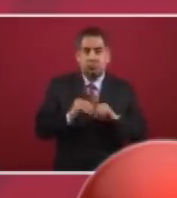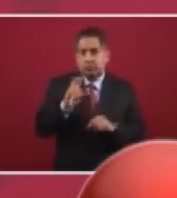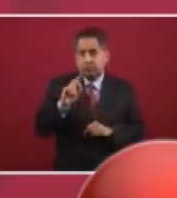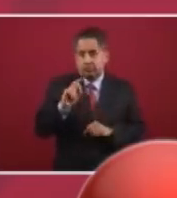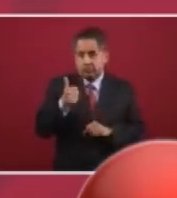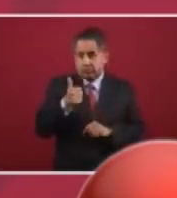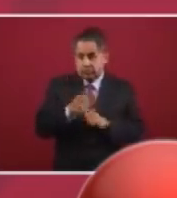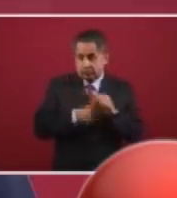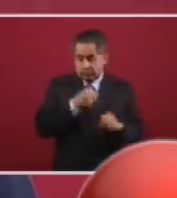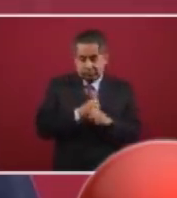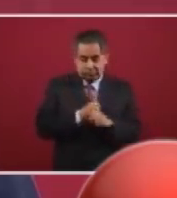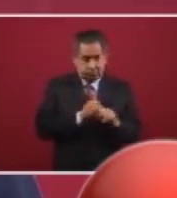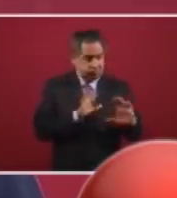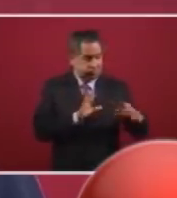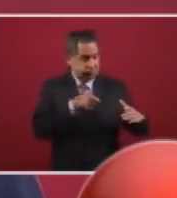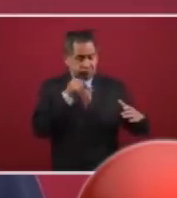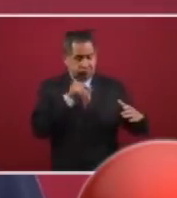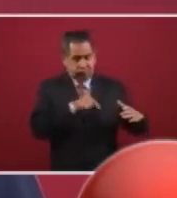años